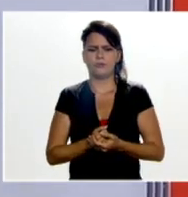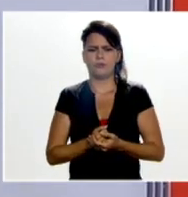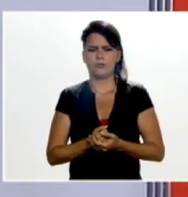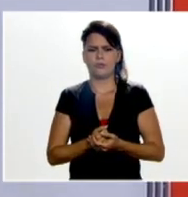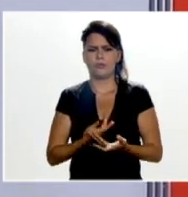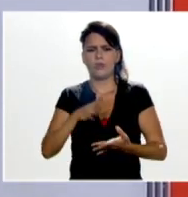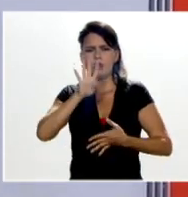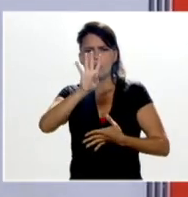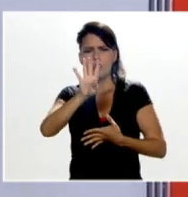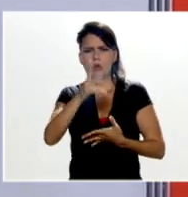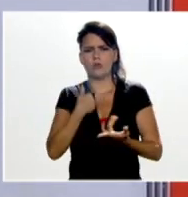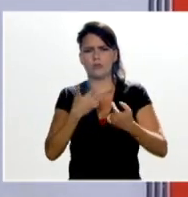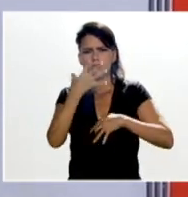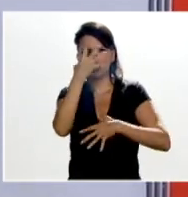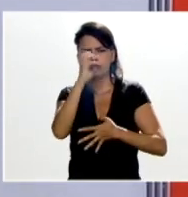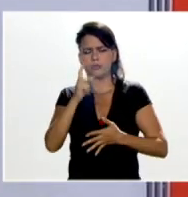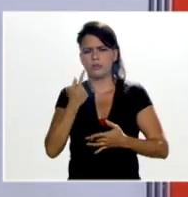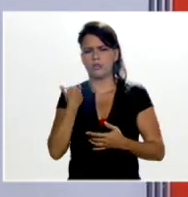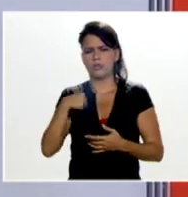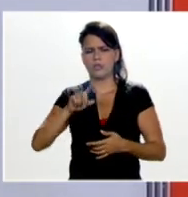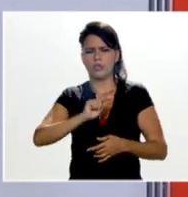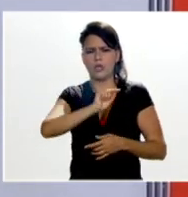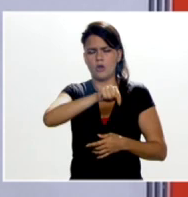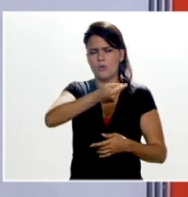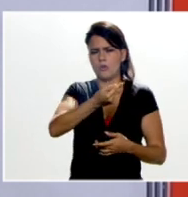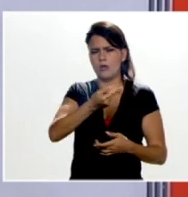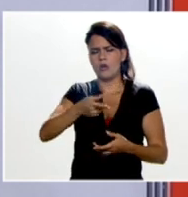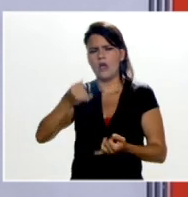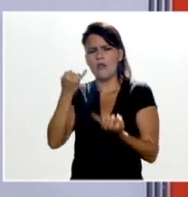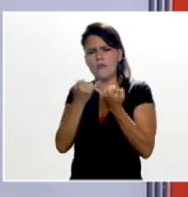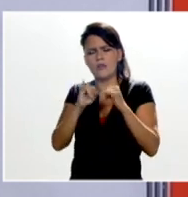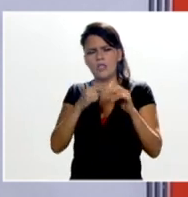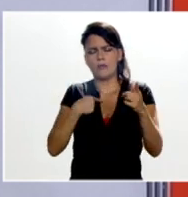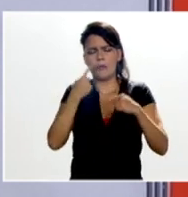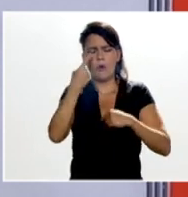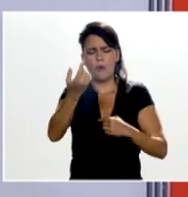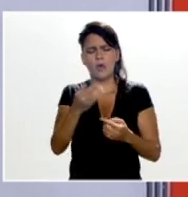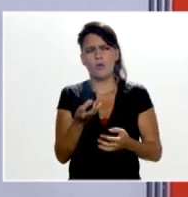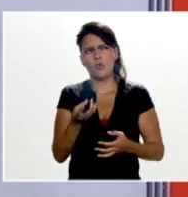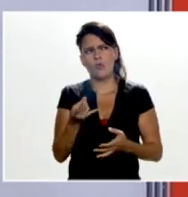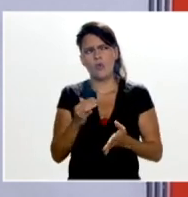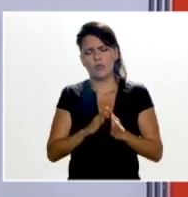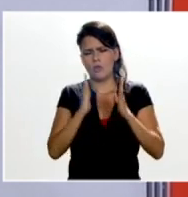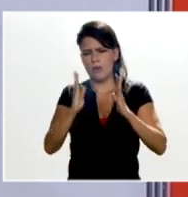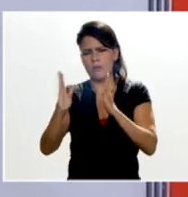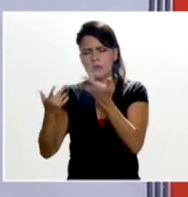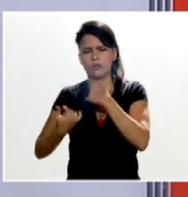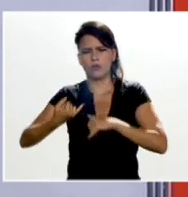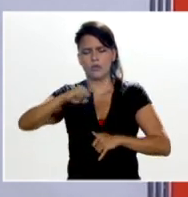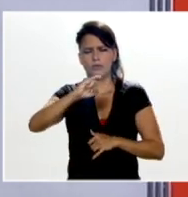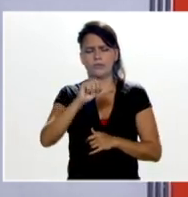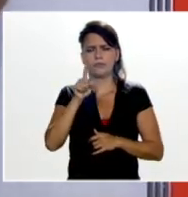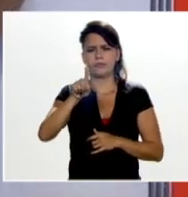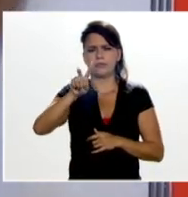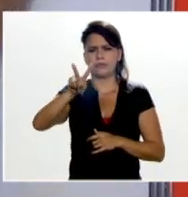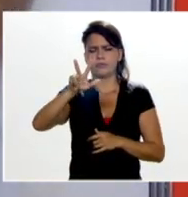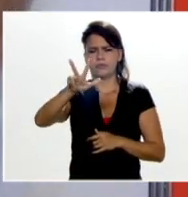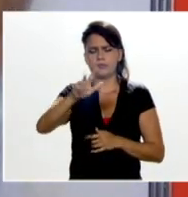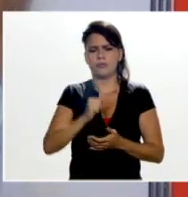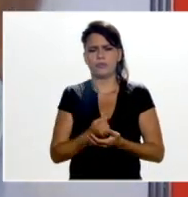el 4 se sobreentiende que tiene la coma aquí, al final. Vamos a ver cuántos espacios hay. 1, 2 y 3. Entonces va a